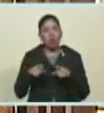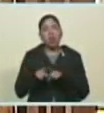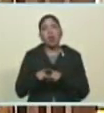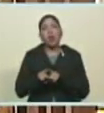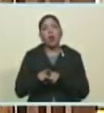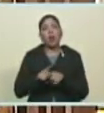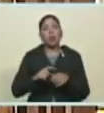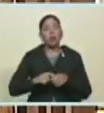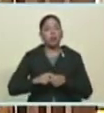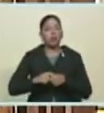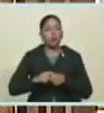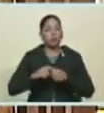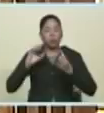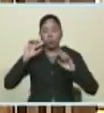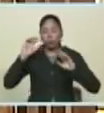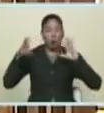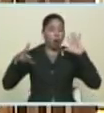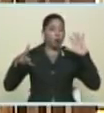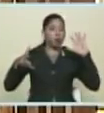ausente de la realidad.